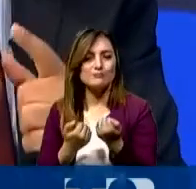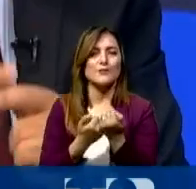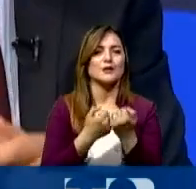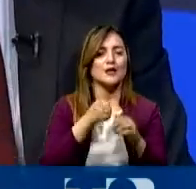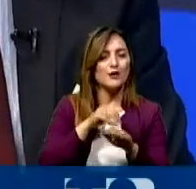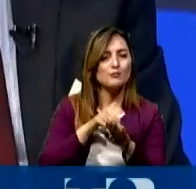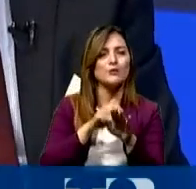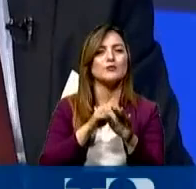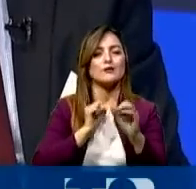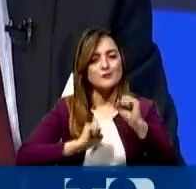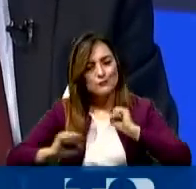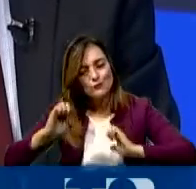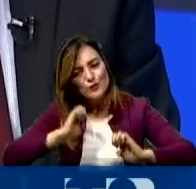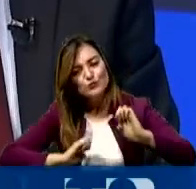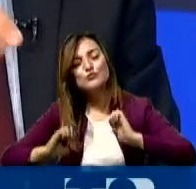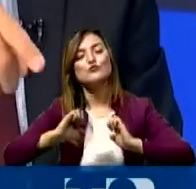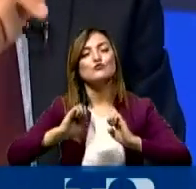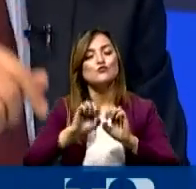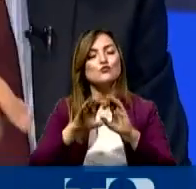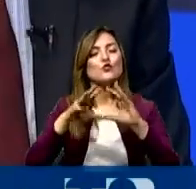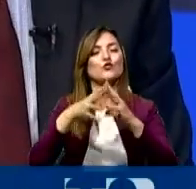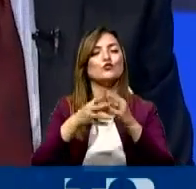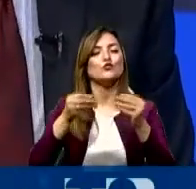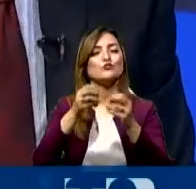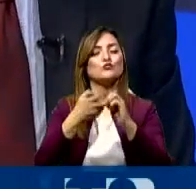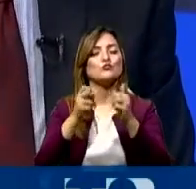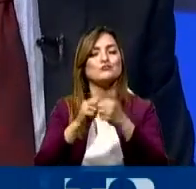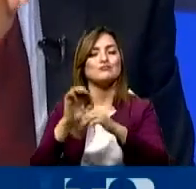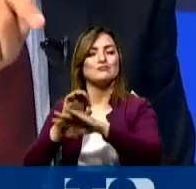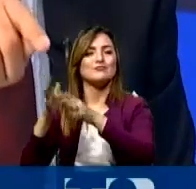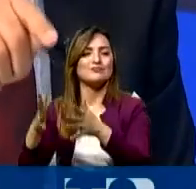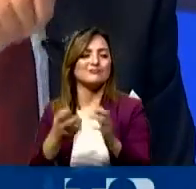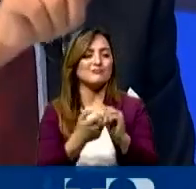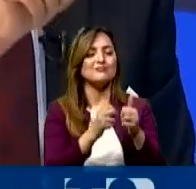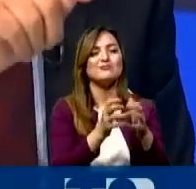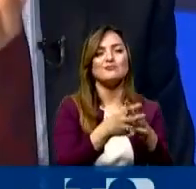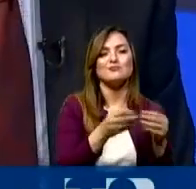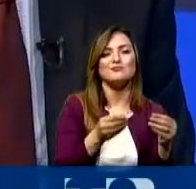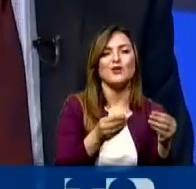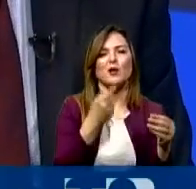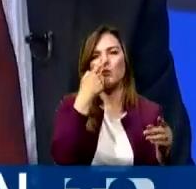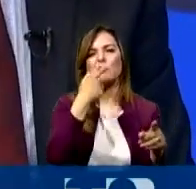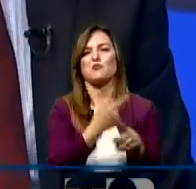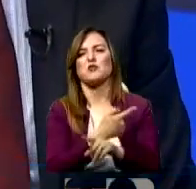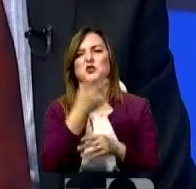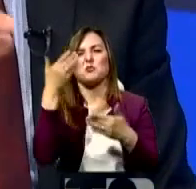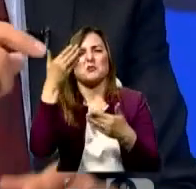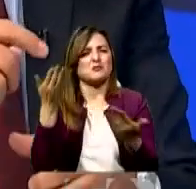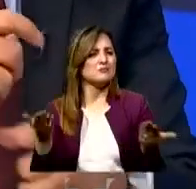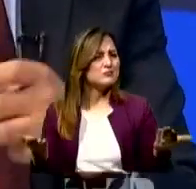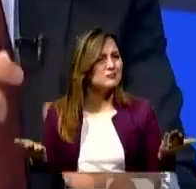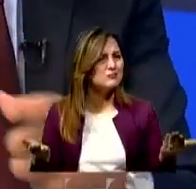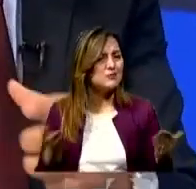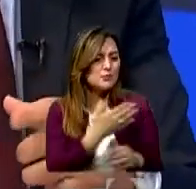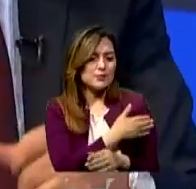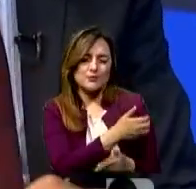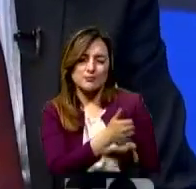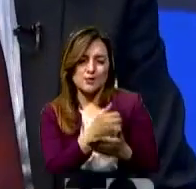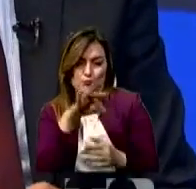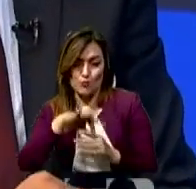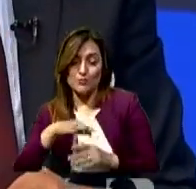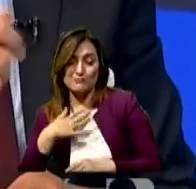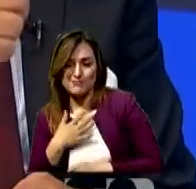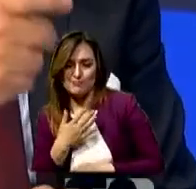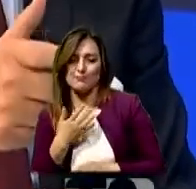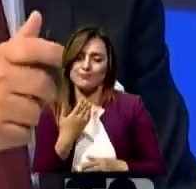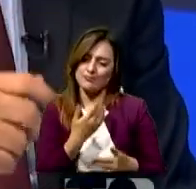solucionar los problemas de los ecuatorianos y no a solucionar problemas oa cambiar votos oa oa transar votos